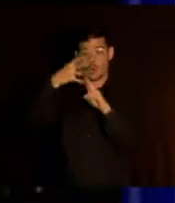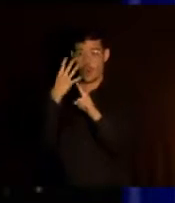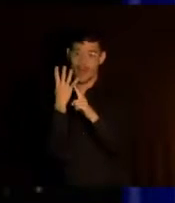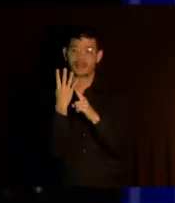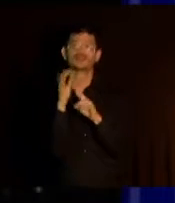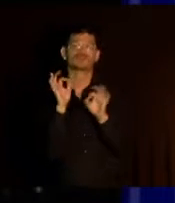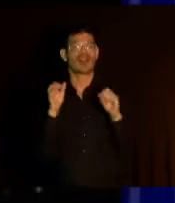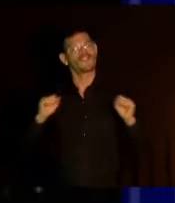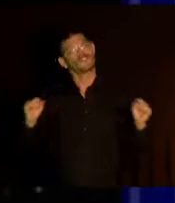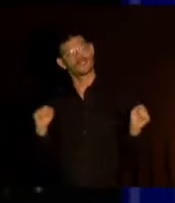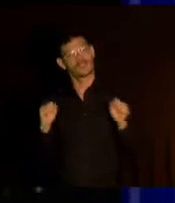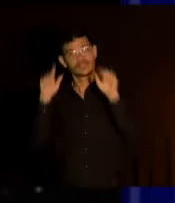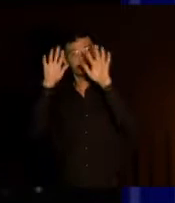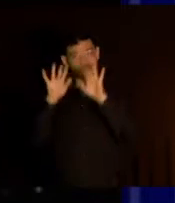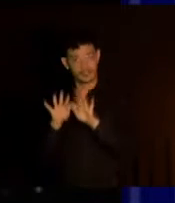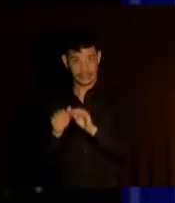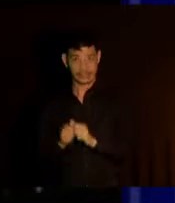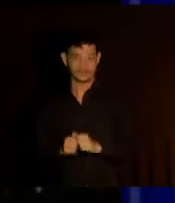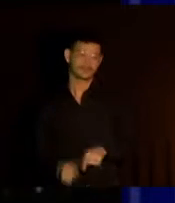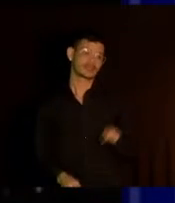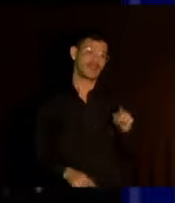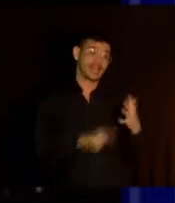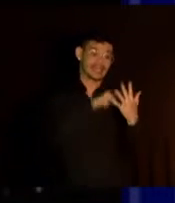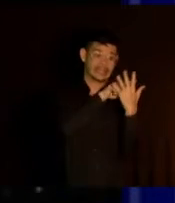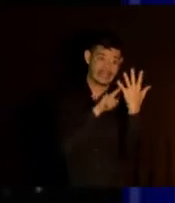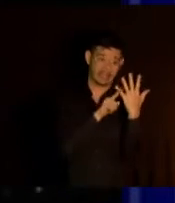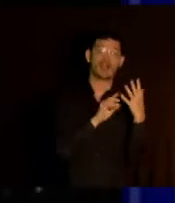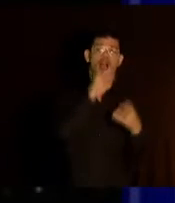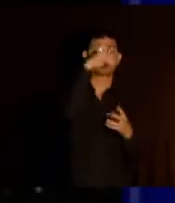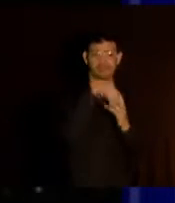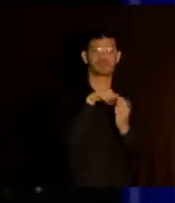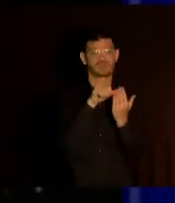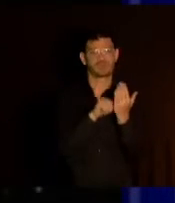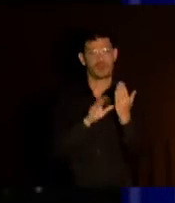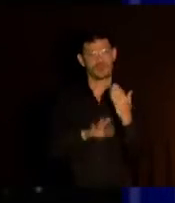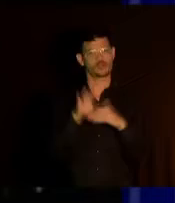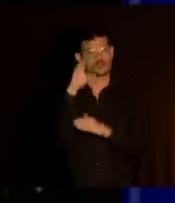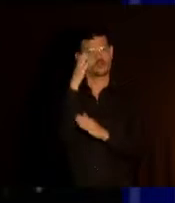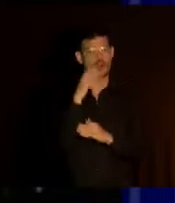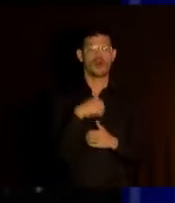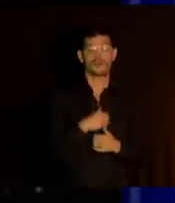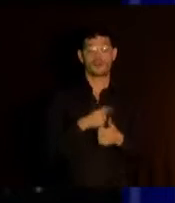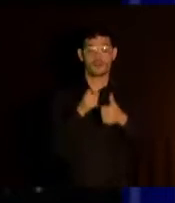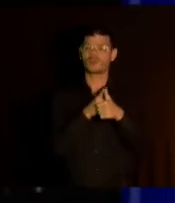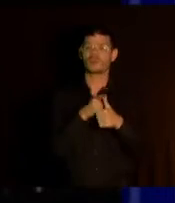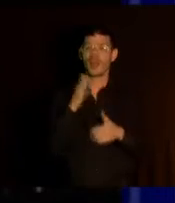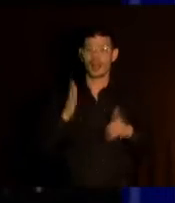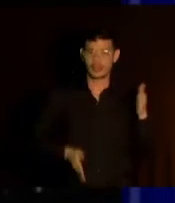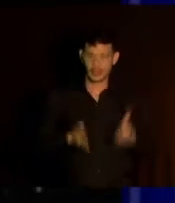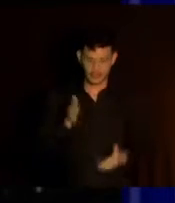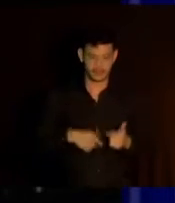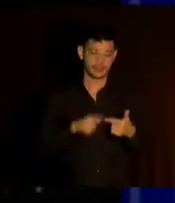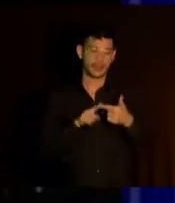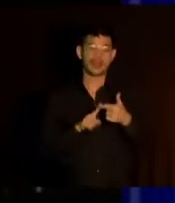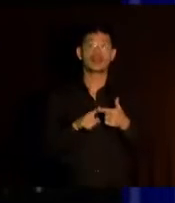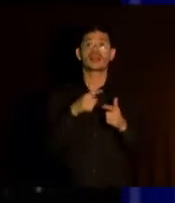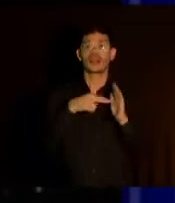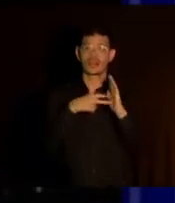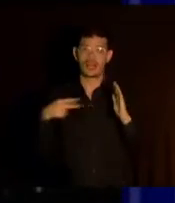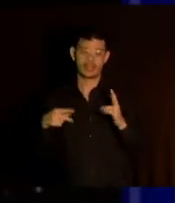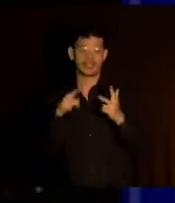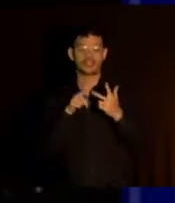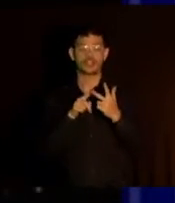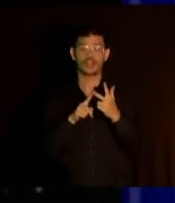verano, 4 están dentro del programa de Juegos Paralímpicos y uno no. Los 4 es atletismo, natación, powerlifting, tiro